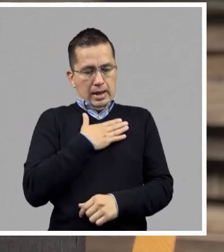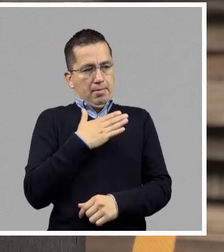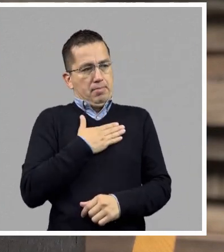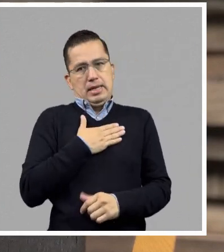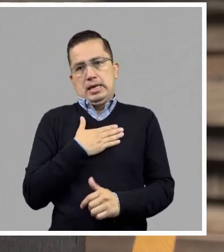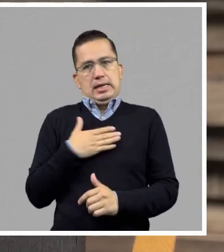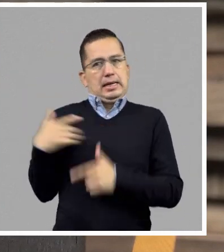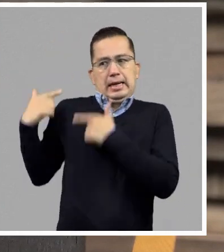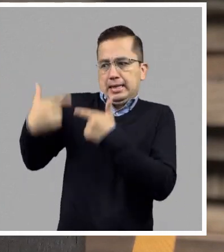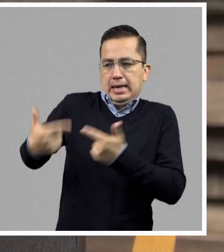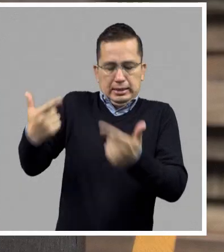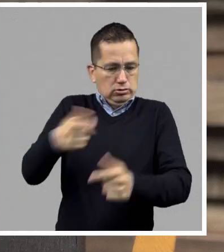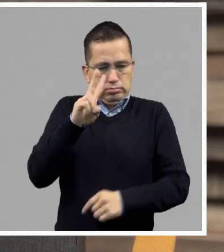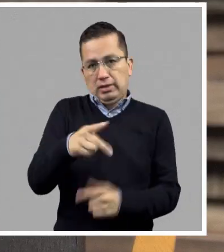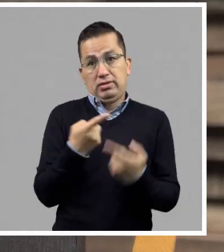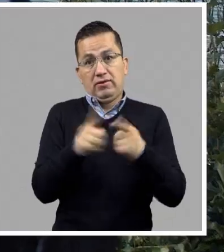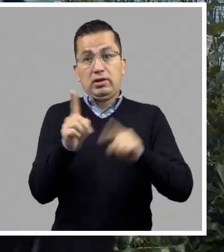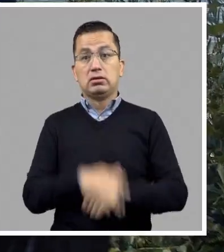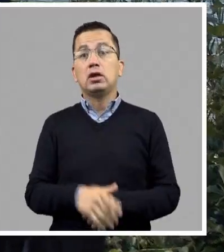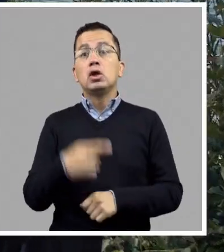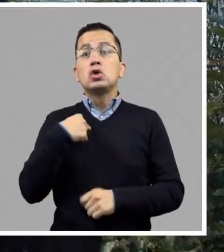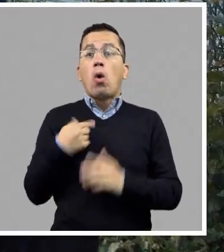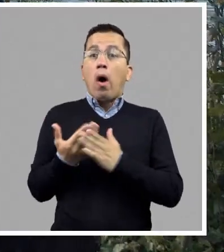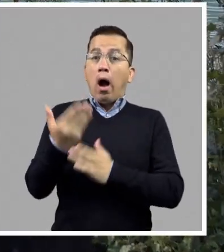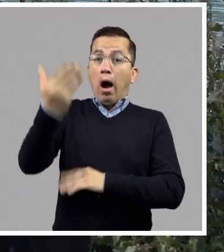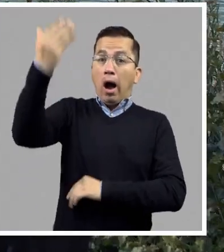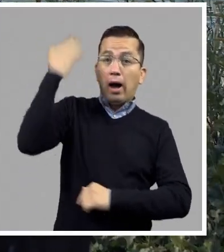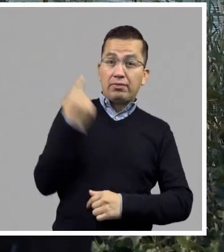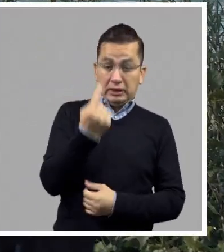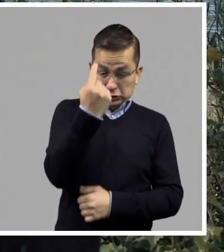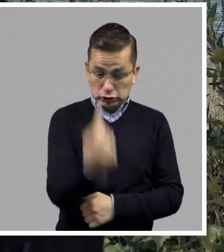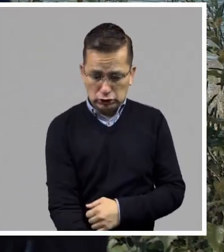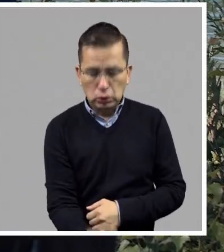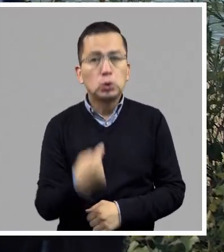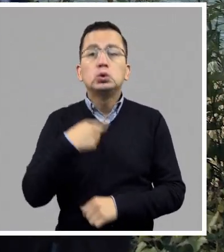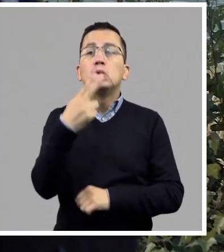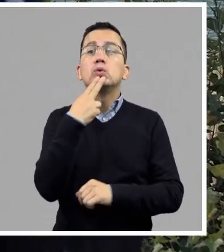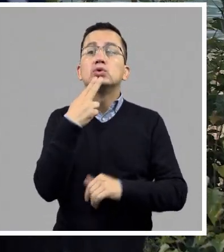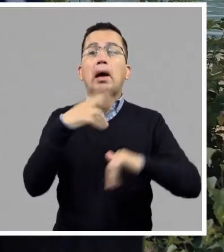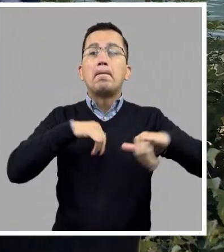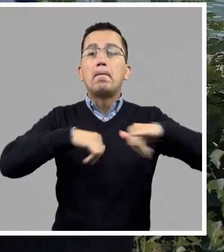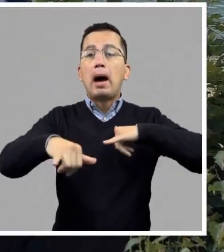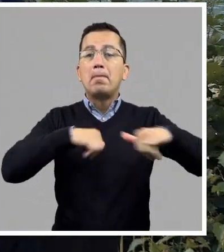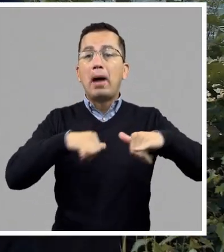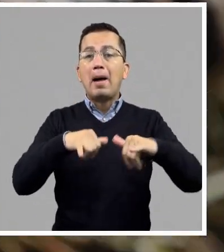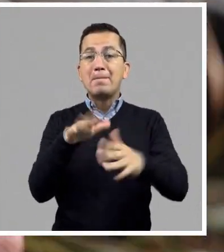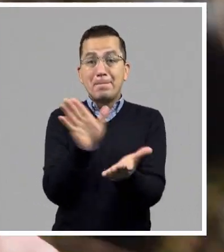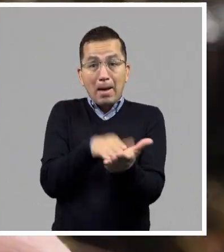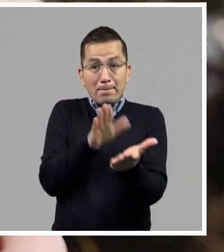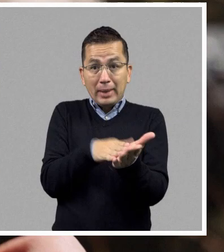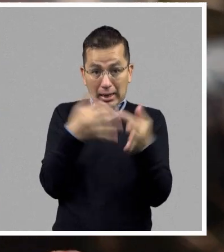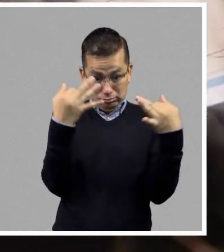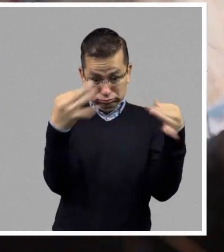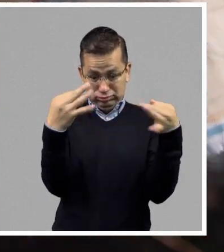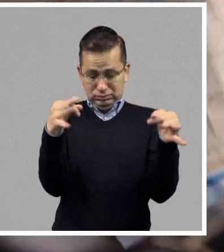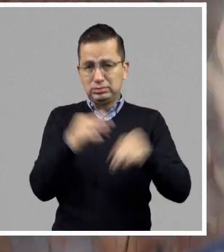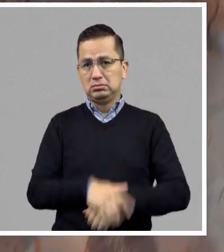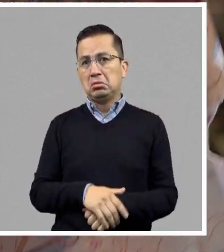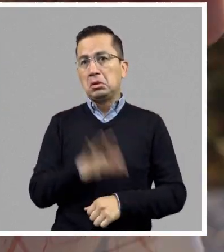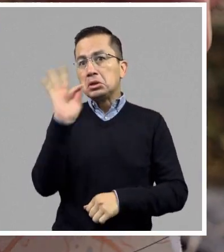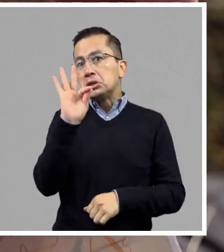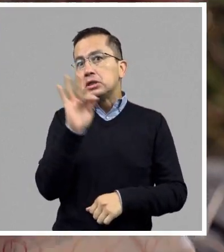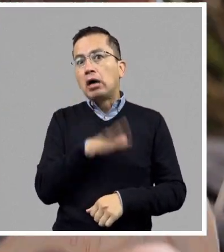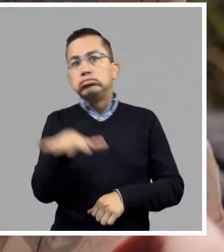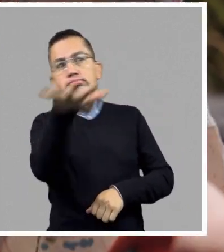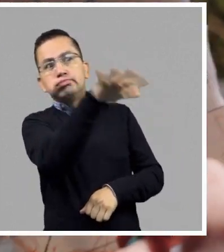al menos O sea yo siempre me pregunto porque yo crecí con mapas de papel yo no sé si para la gente más joven todavía los mapas